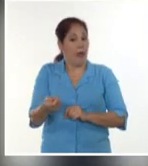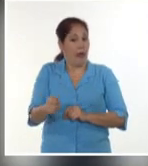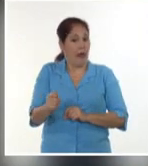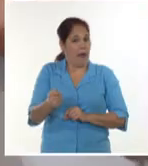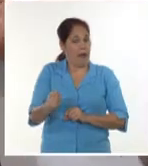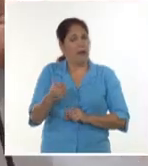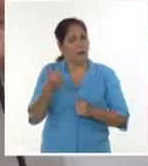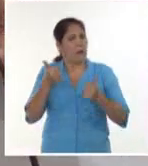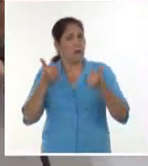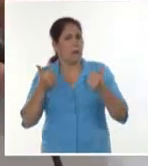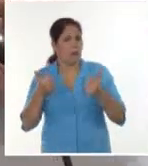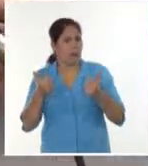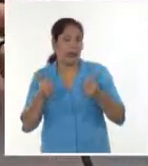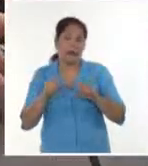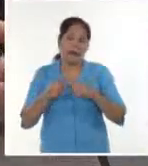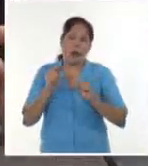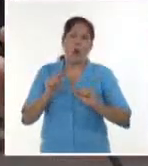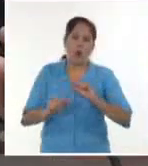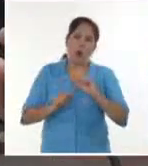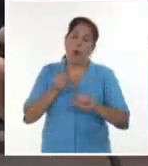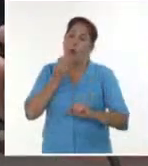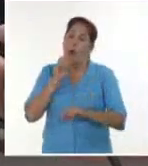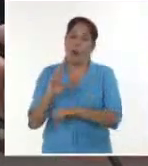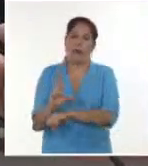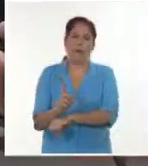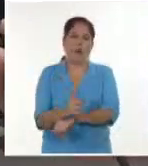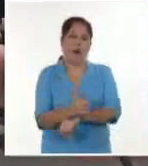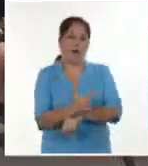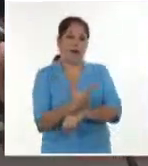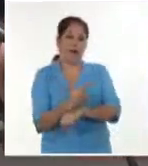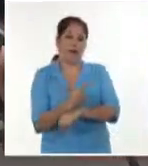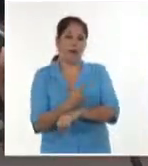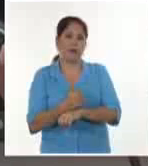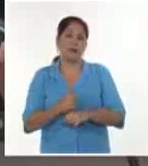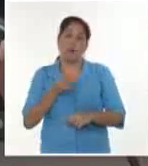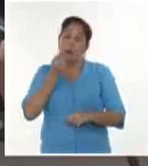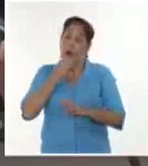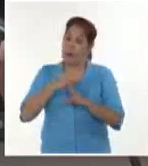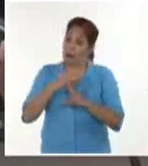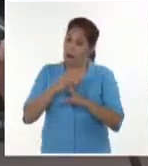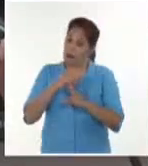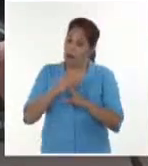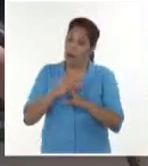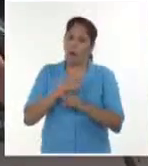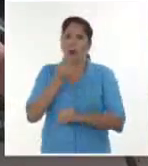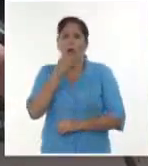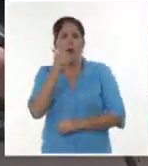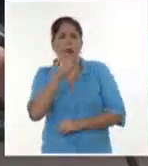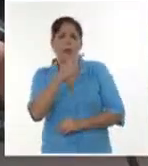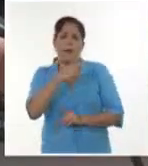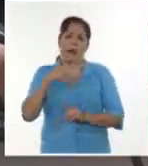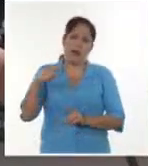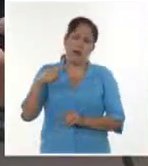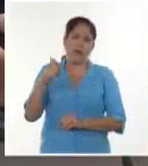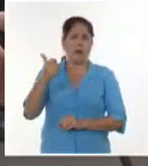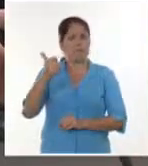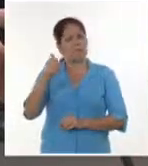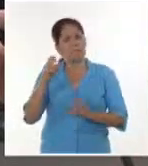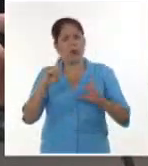bien, pero bueno, eso va a demorar, va a entrar antes del horario mediodía, pero debe estar 10 y media de la mañana